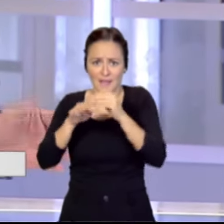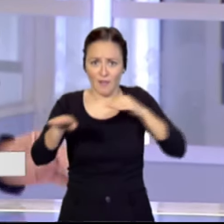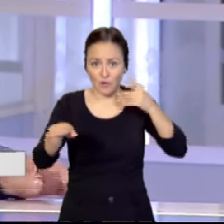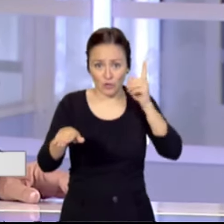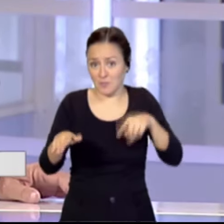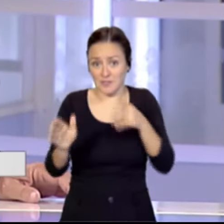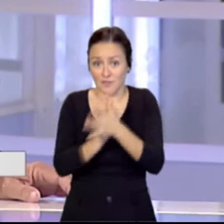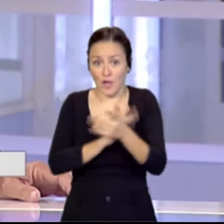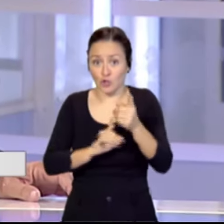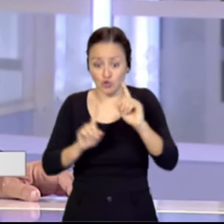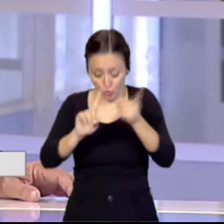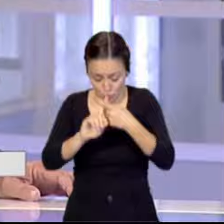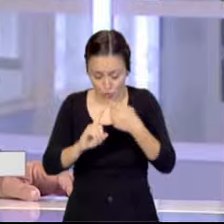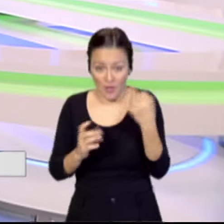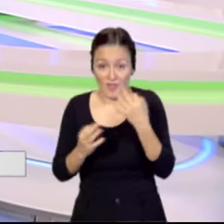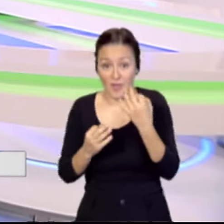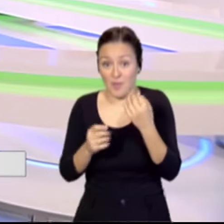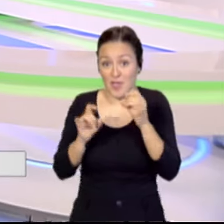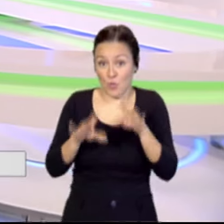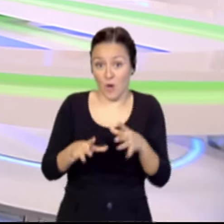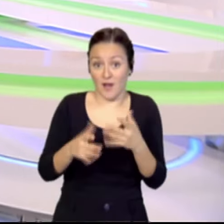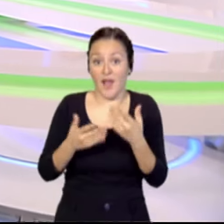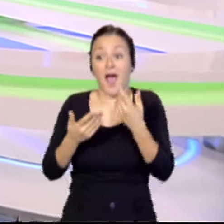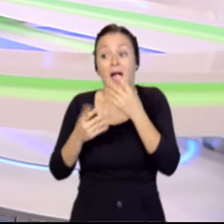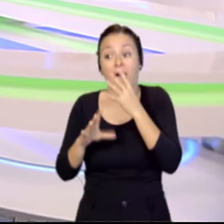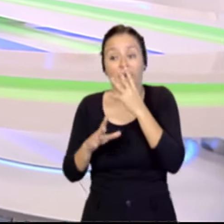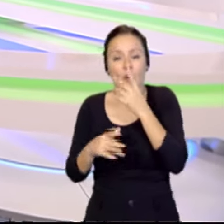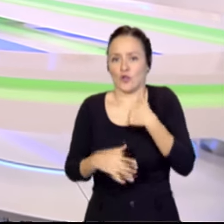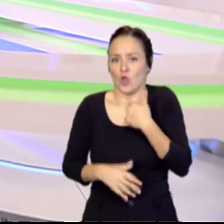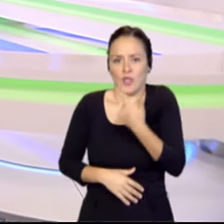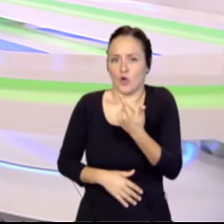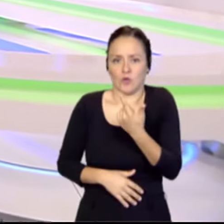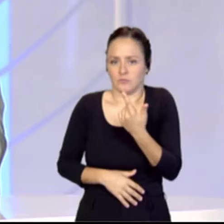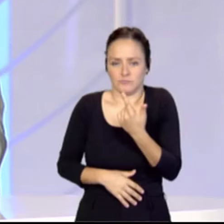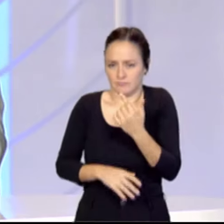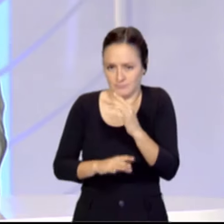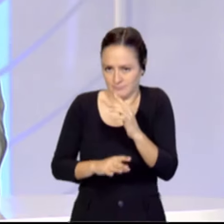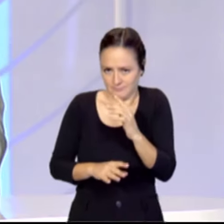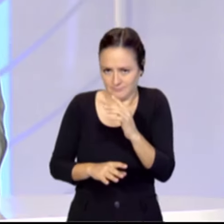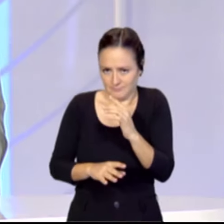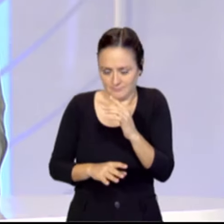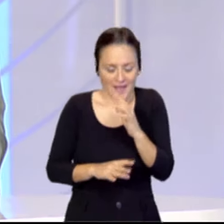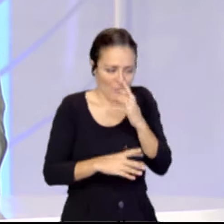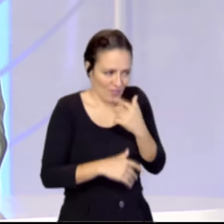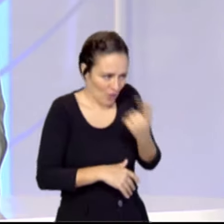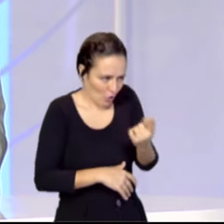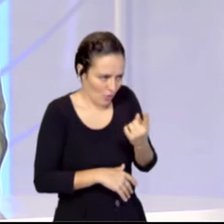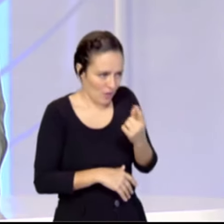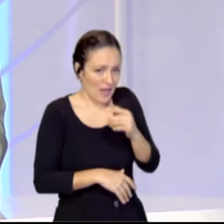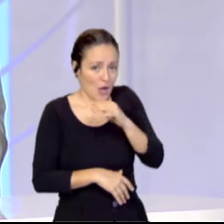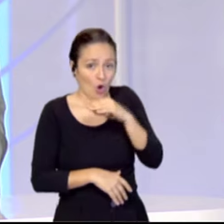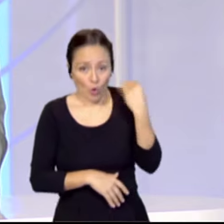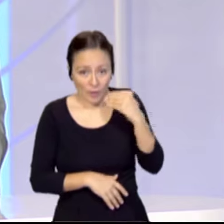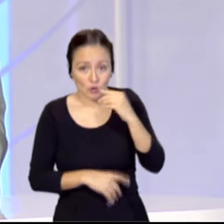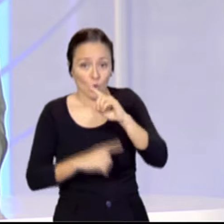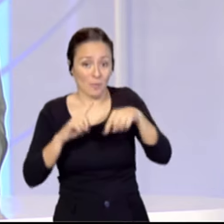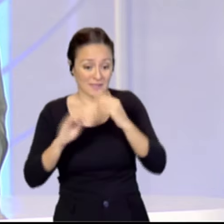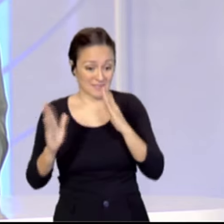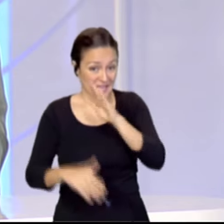eh no vamos a poder solucionar estos Ahora yo me niego a que la juventud y la niñez sean etapas de la vida que haya que